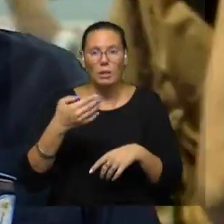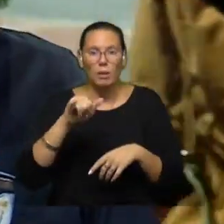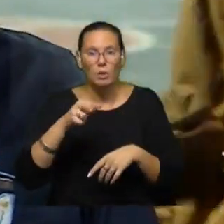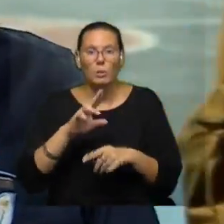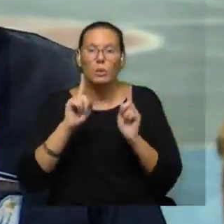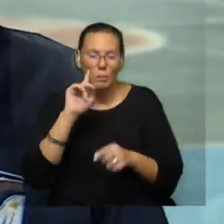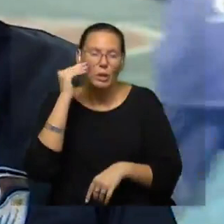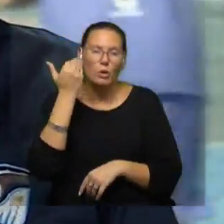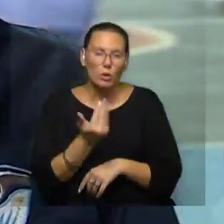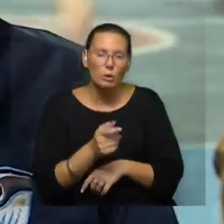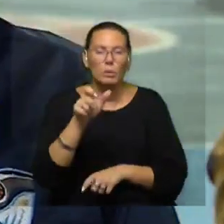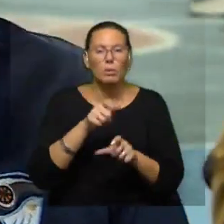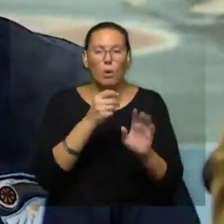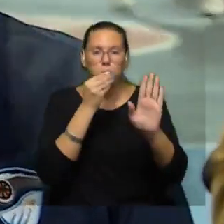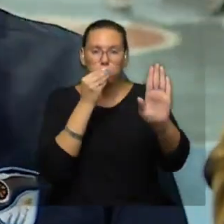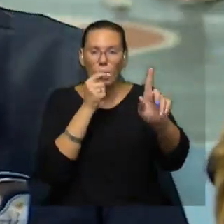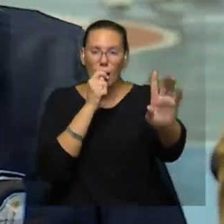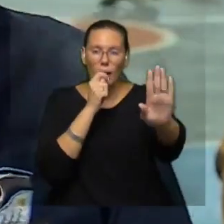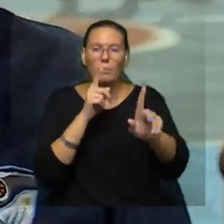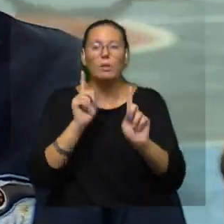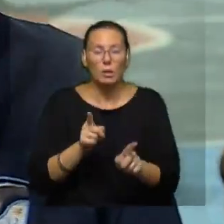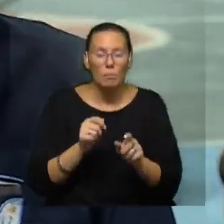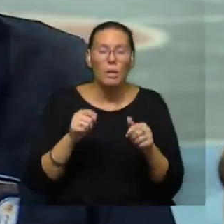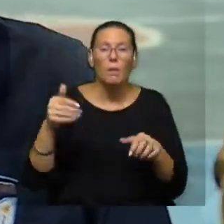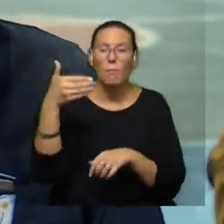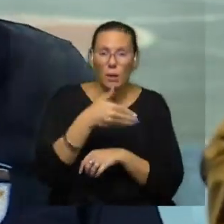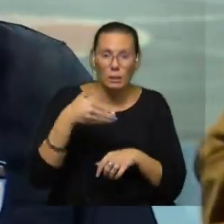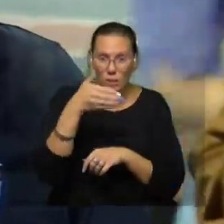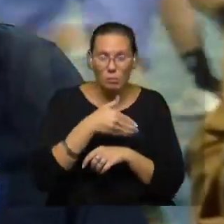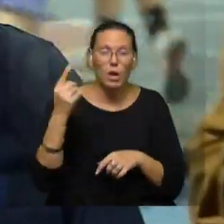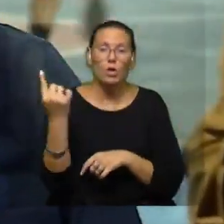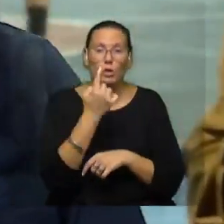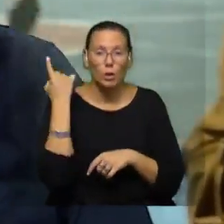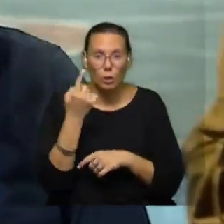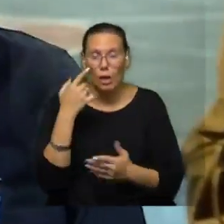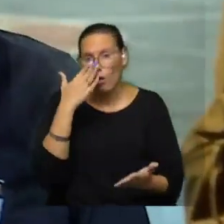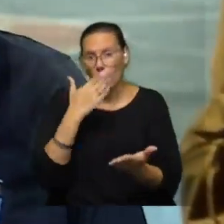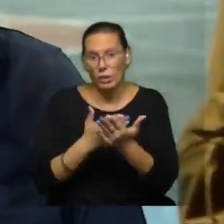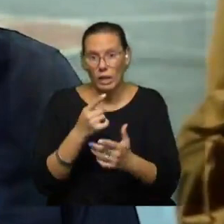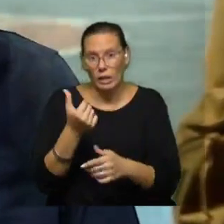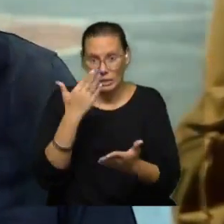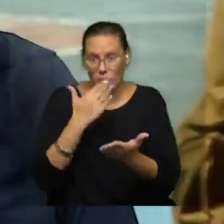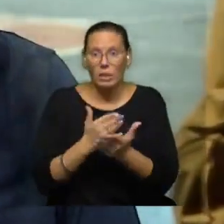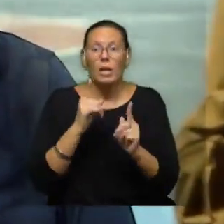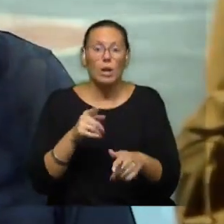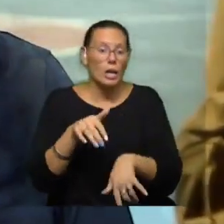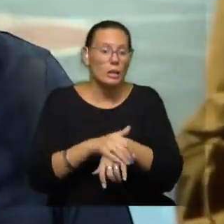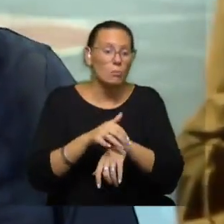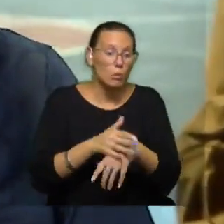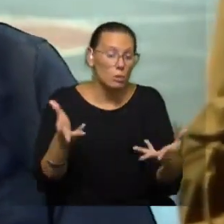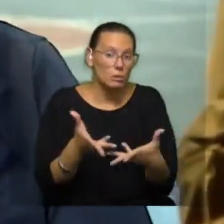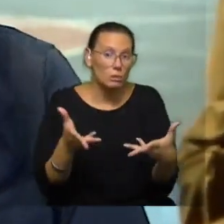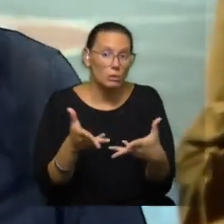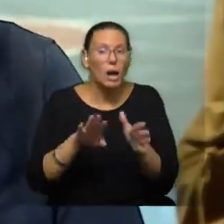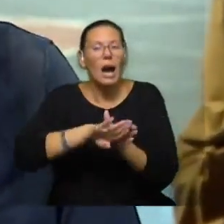que participaron del torneo y de las semifinales y de las finales. Y bueno, un poco esta instancia es de dejar